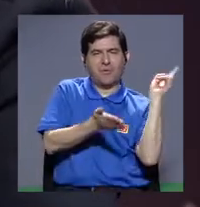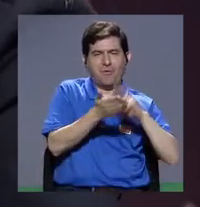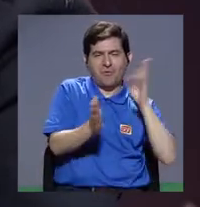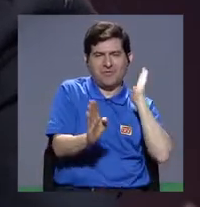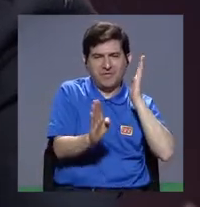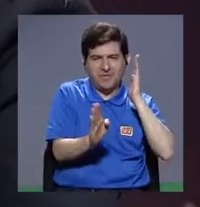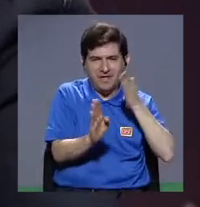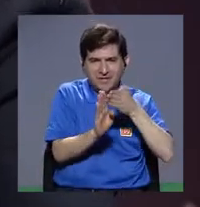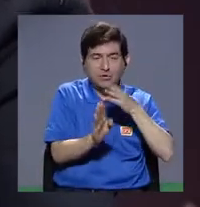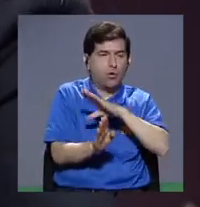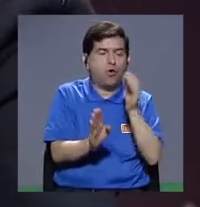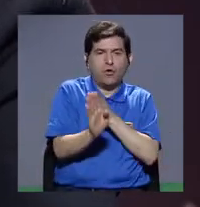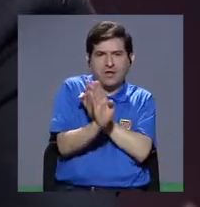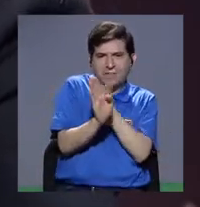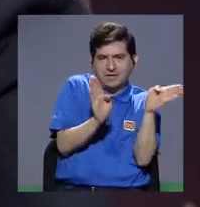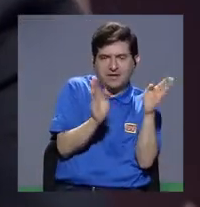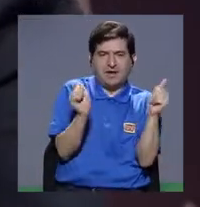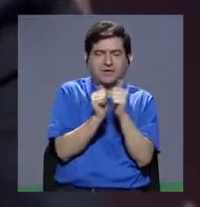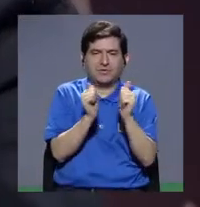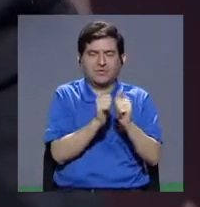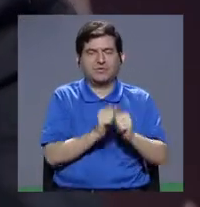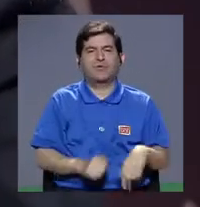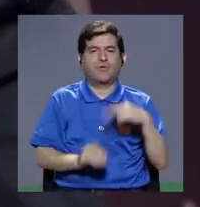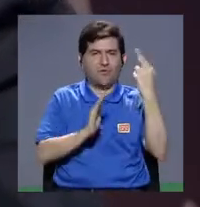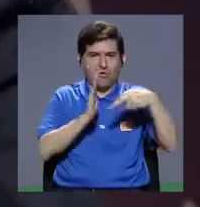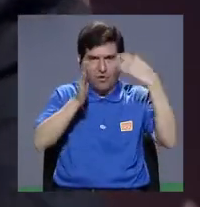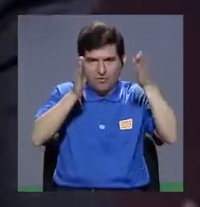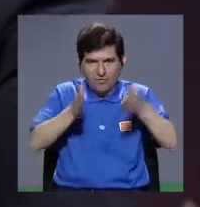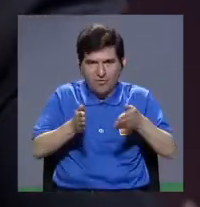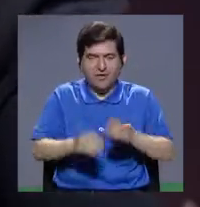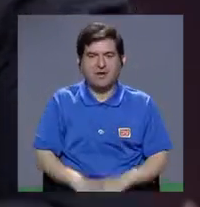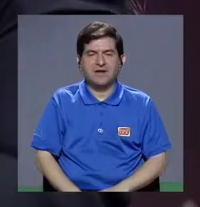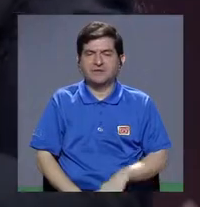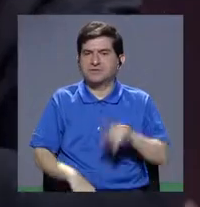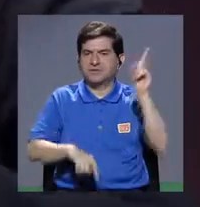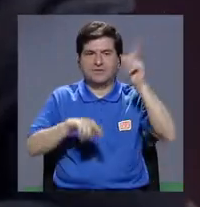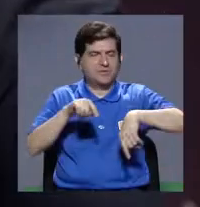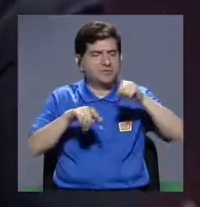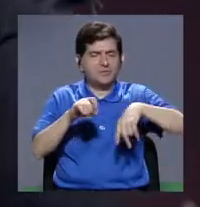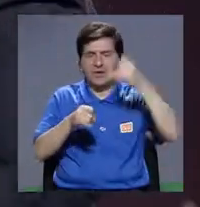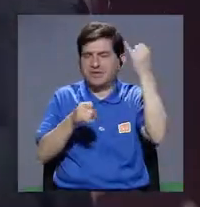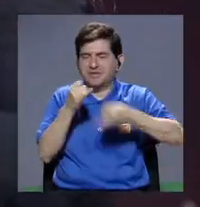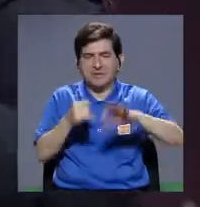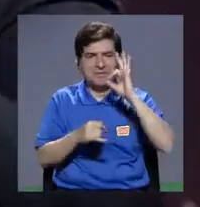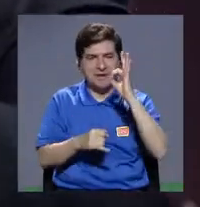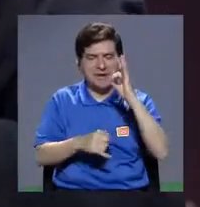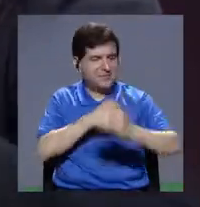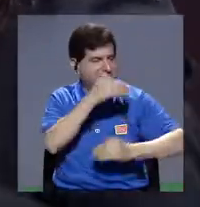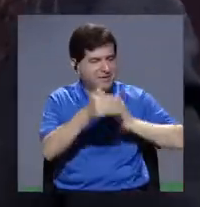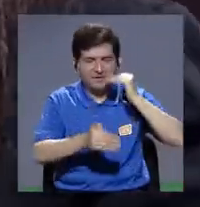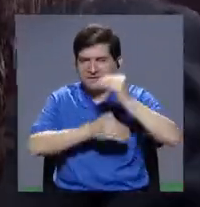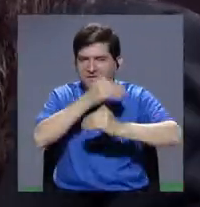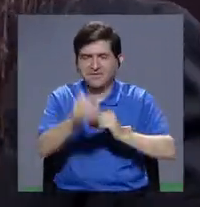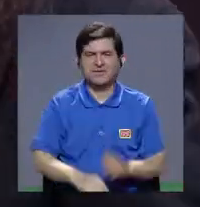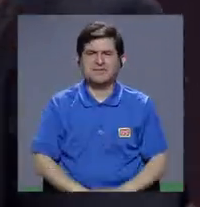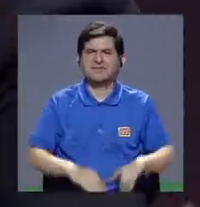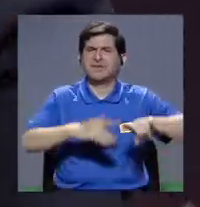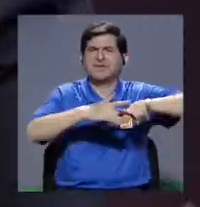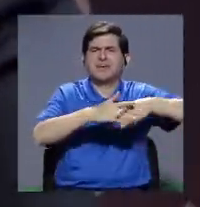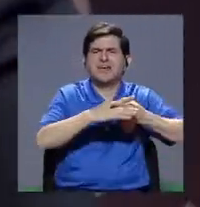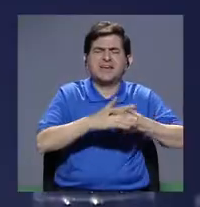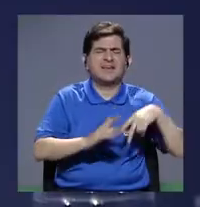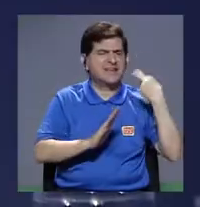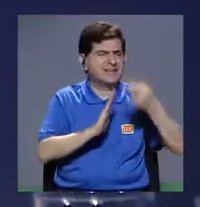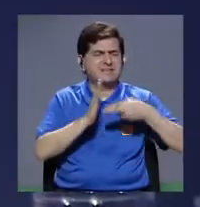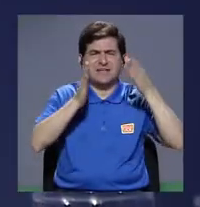los personajes no pueden llevar a buen término el navío digámoslo así el viaje de sus